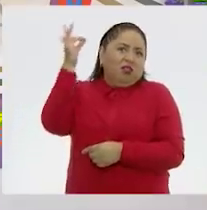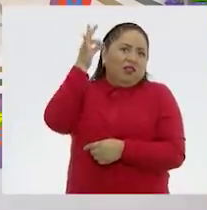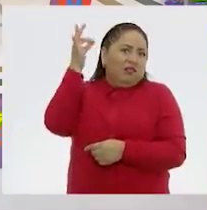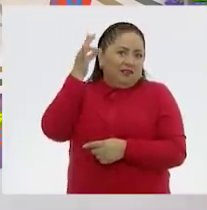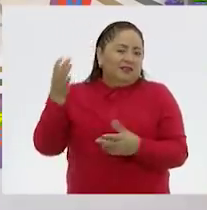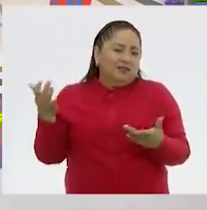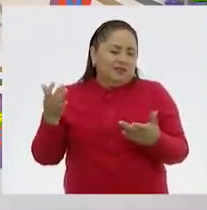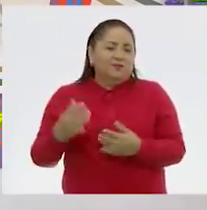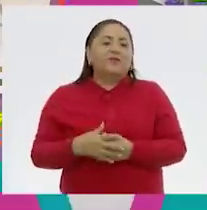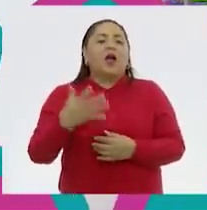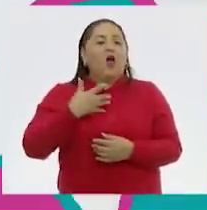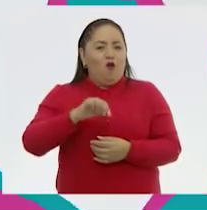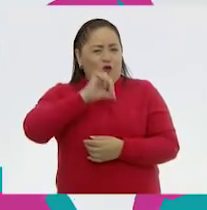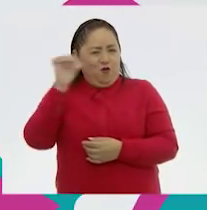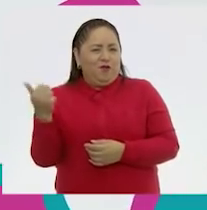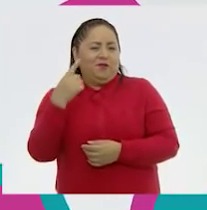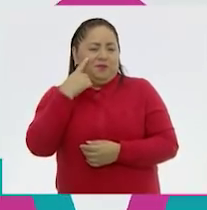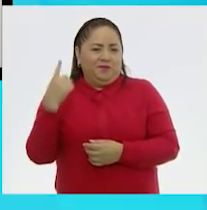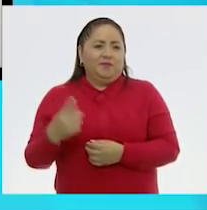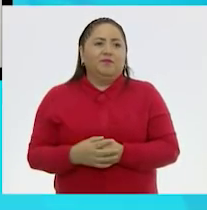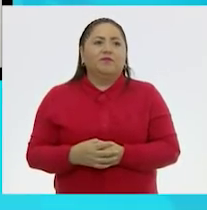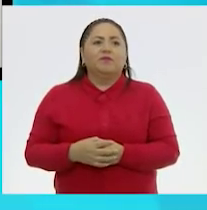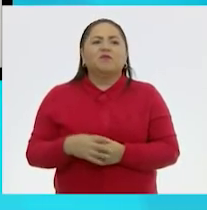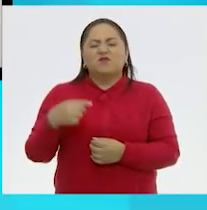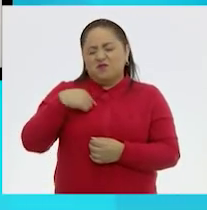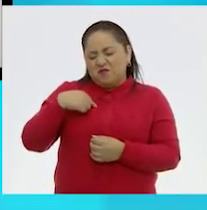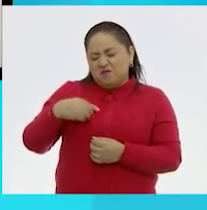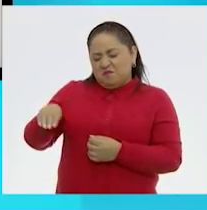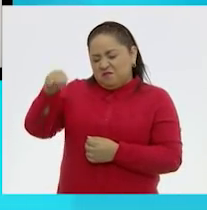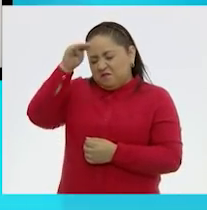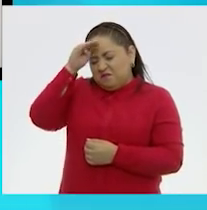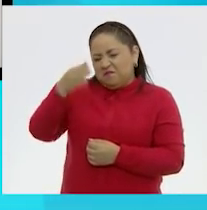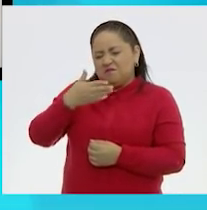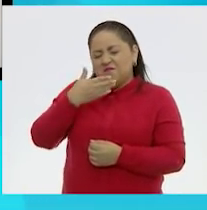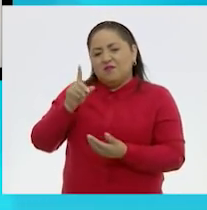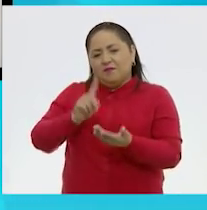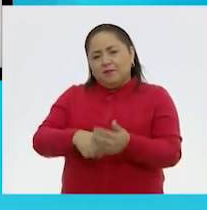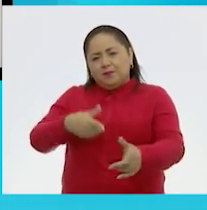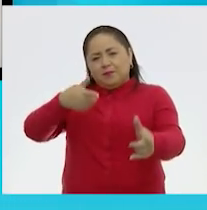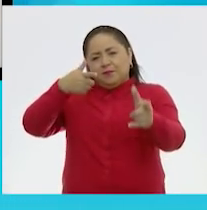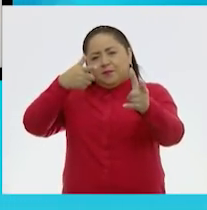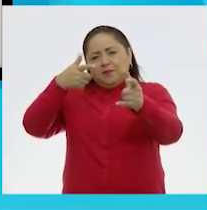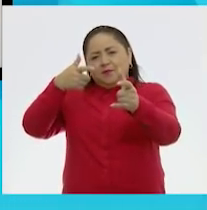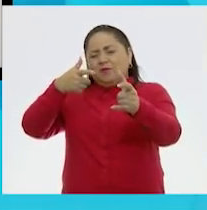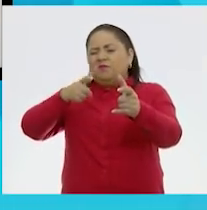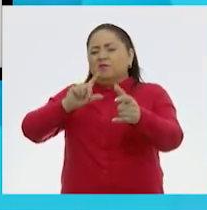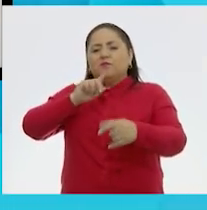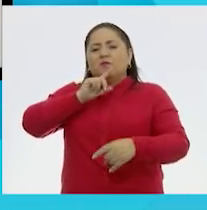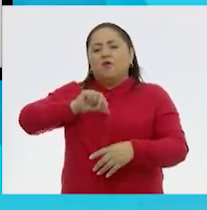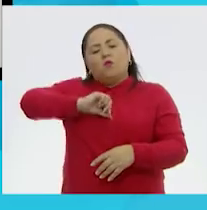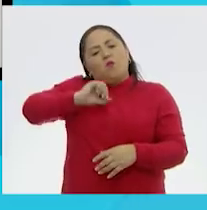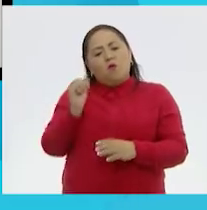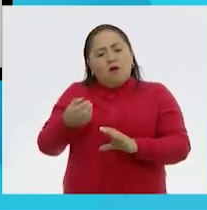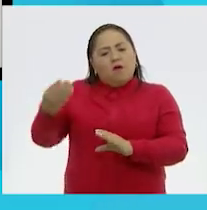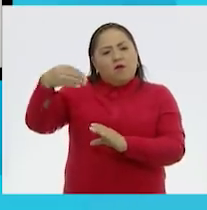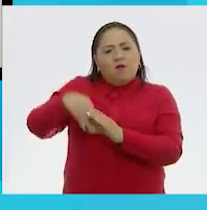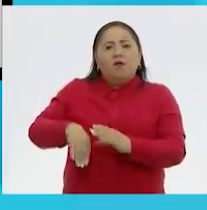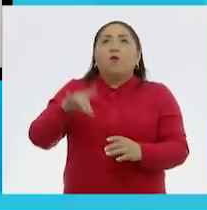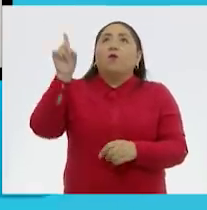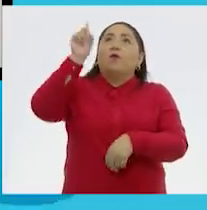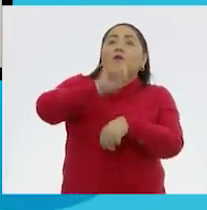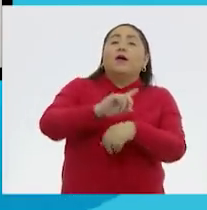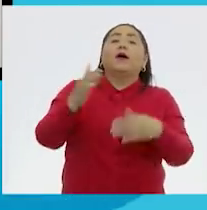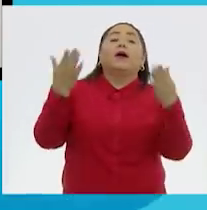otra probable acción. Lo pienso bien. Vacío el lanzador y lo guardo para una ocasión en la que haga